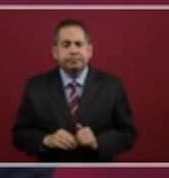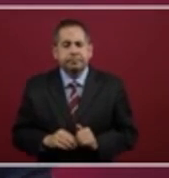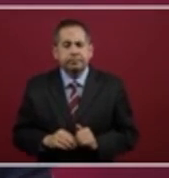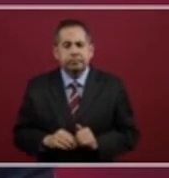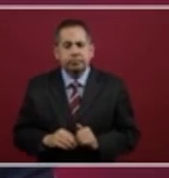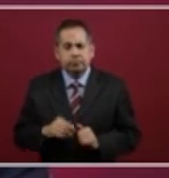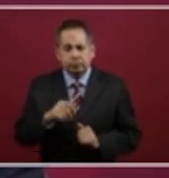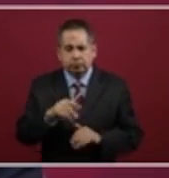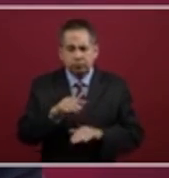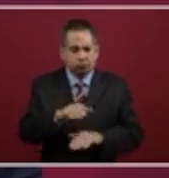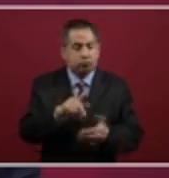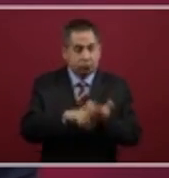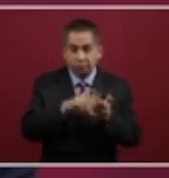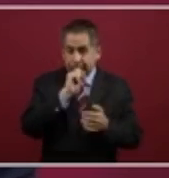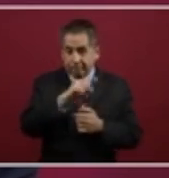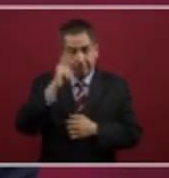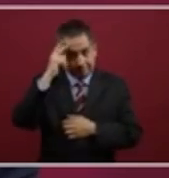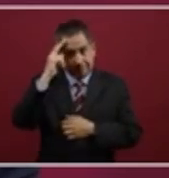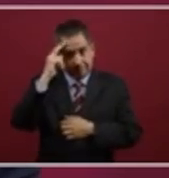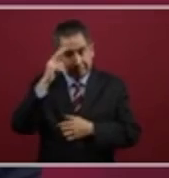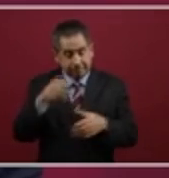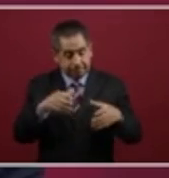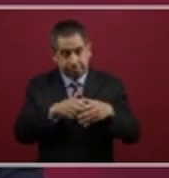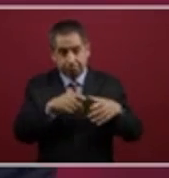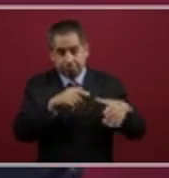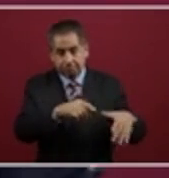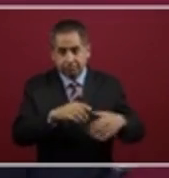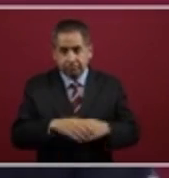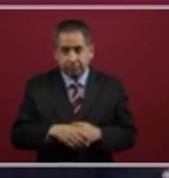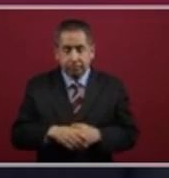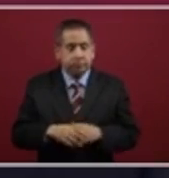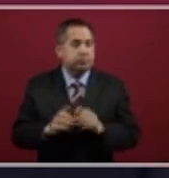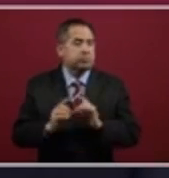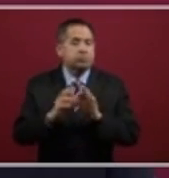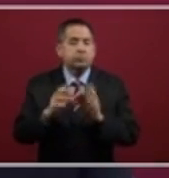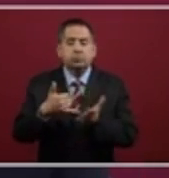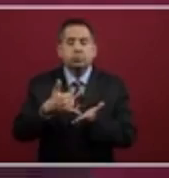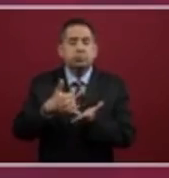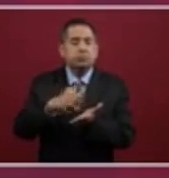tuvo que ver con Bellas Artes, y en una imprenta